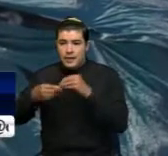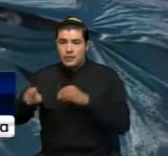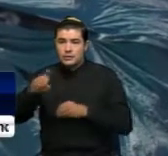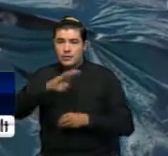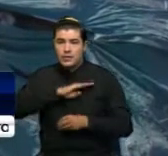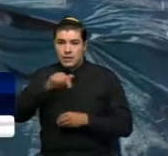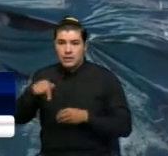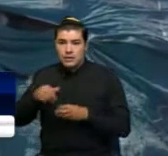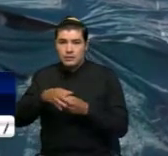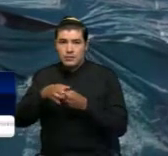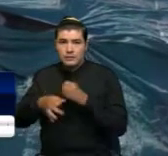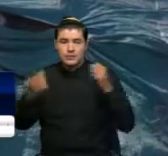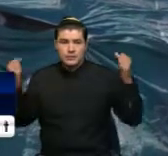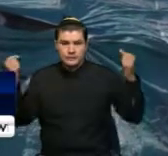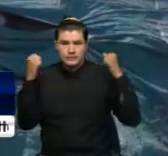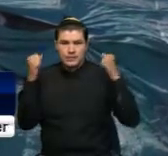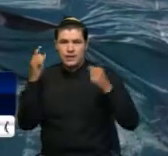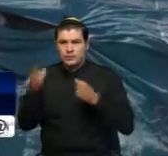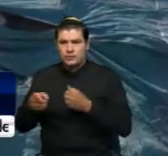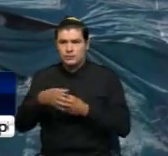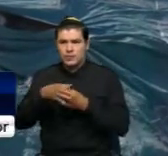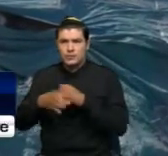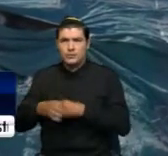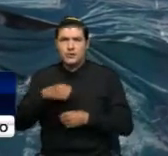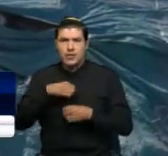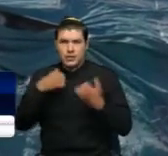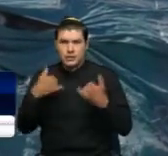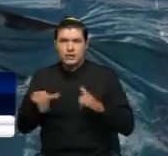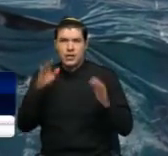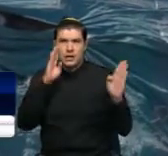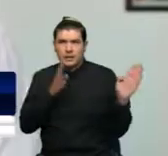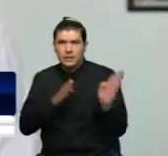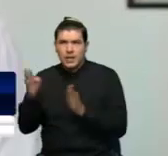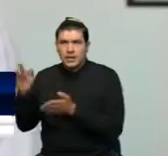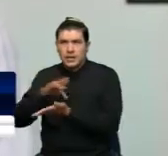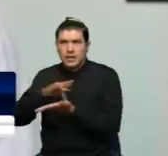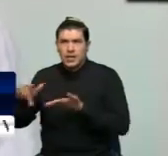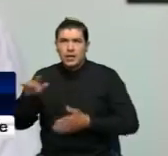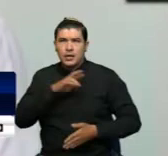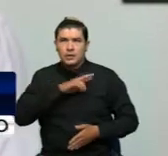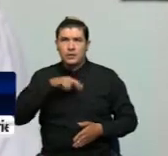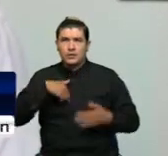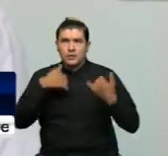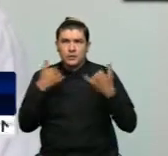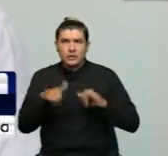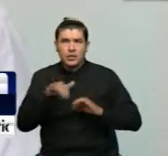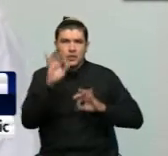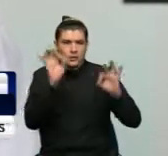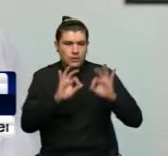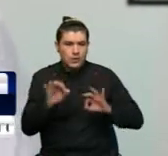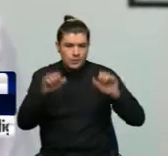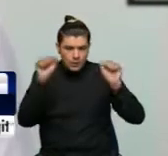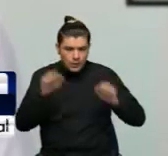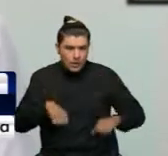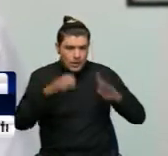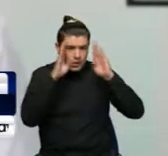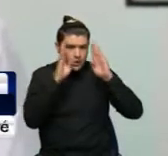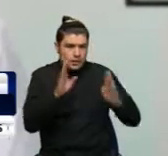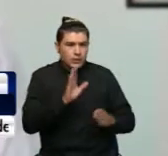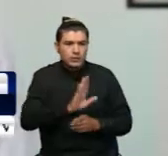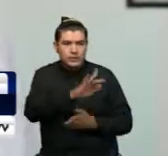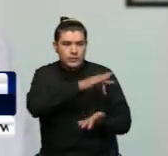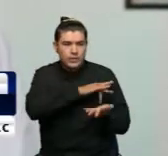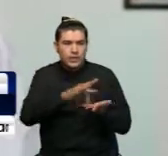de piedecuesta ha indicado que el municipio ya tiene su plan de contingencia ya estamos preparados para atender esta emergencia en